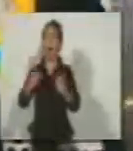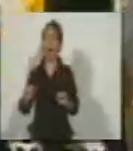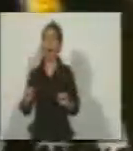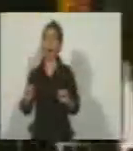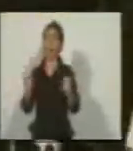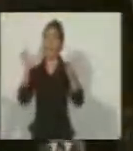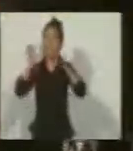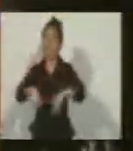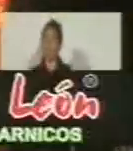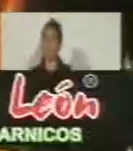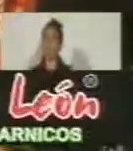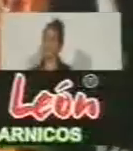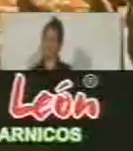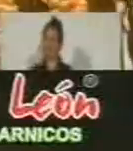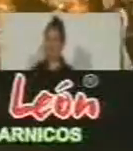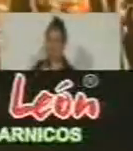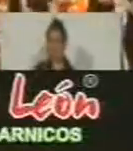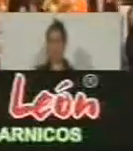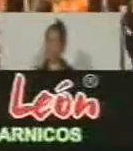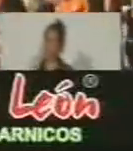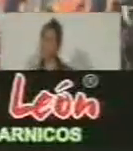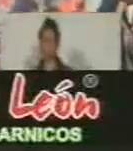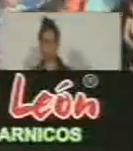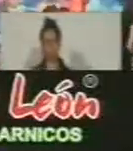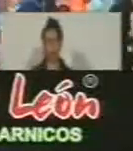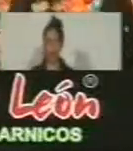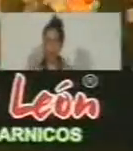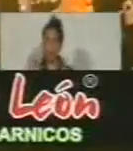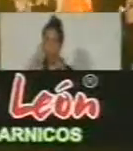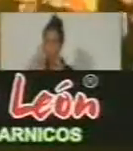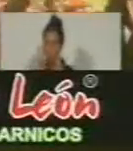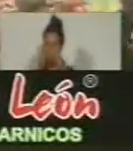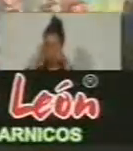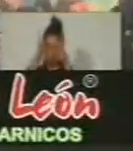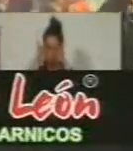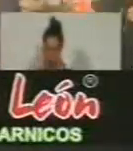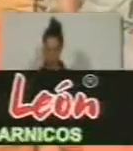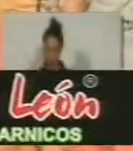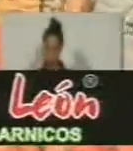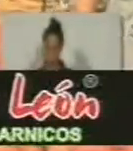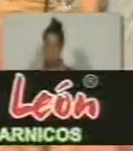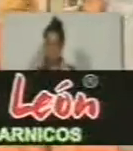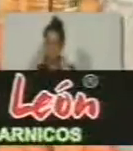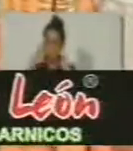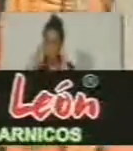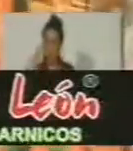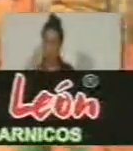me hace sentir. Eres el papi, pero miro el cielo y no me puedo